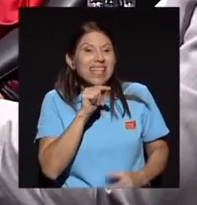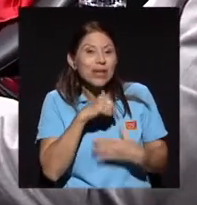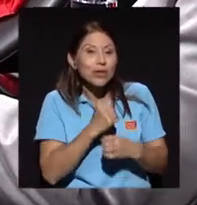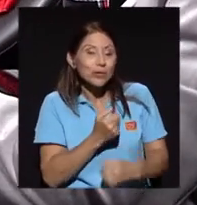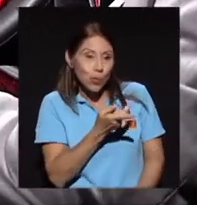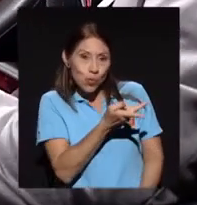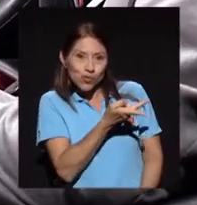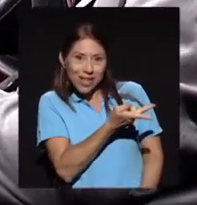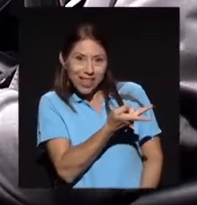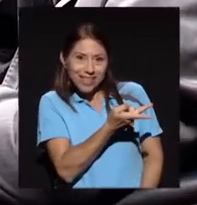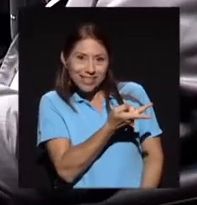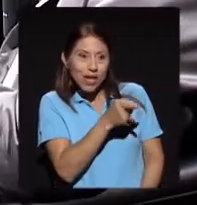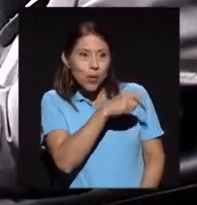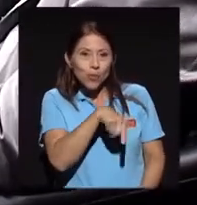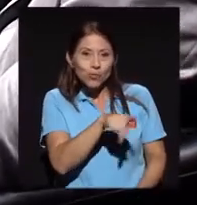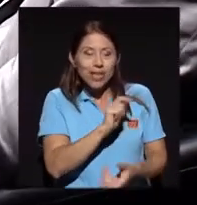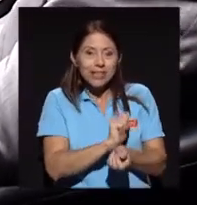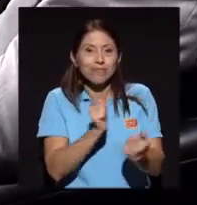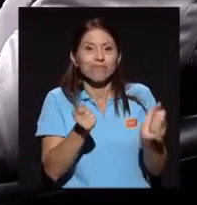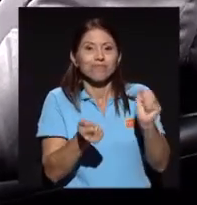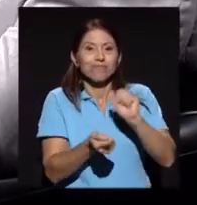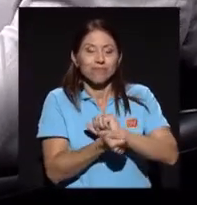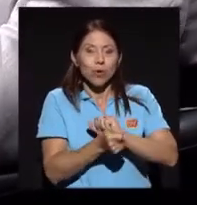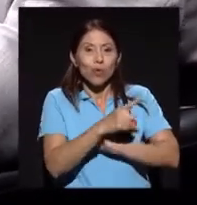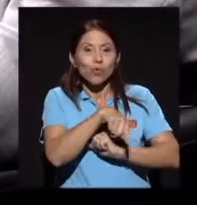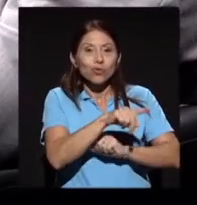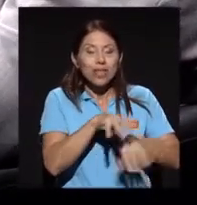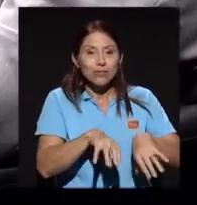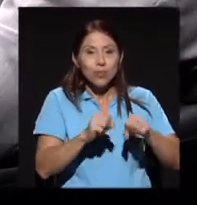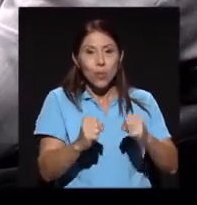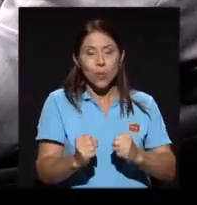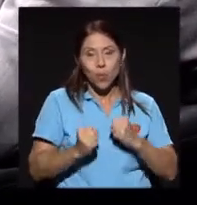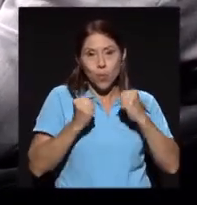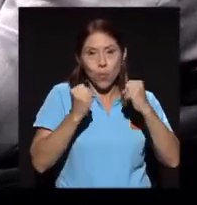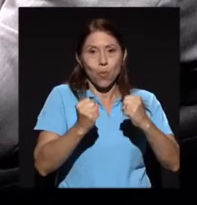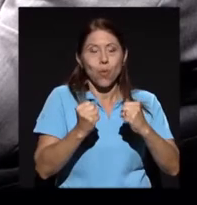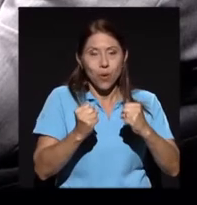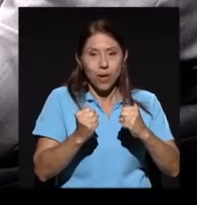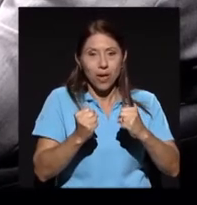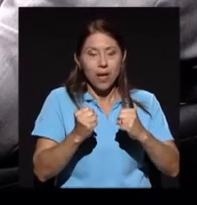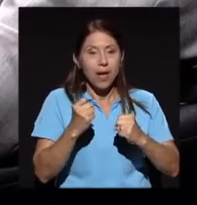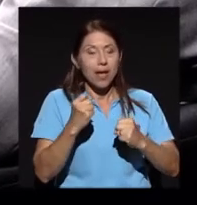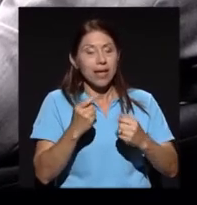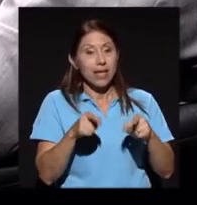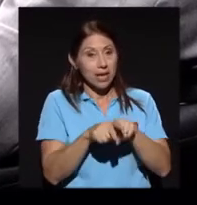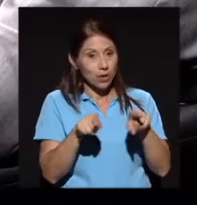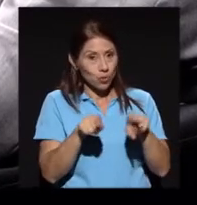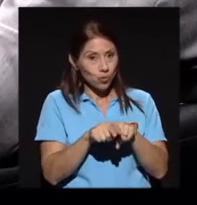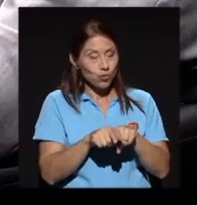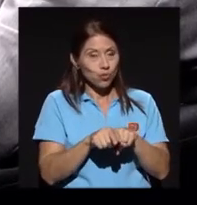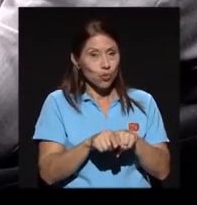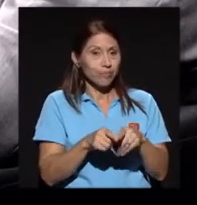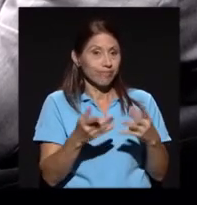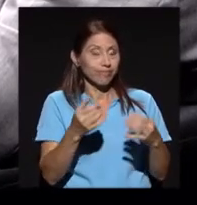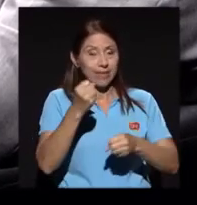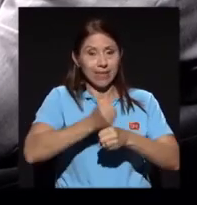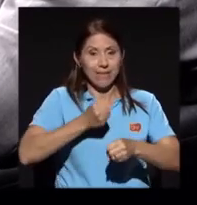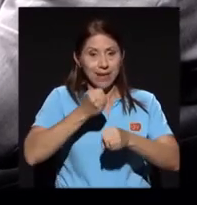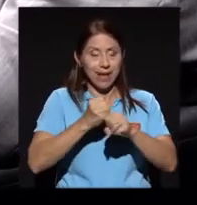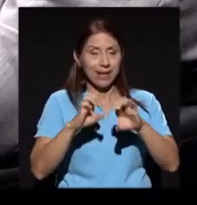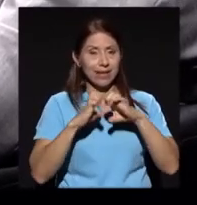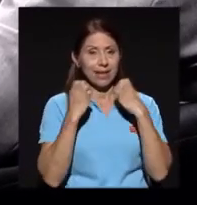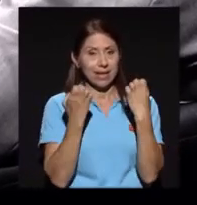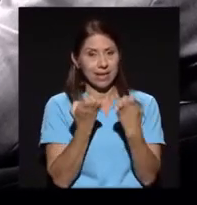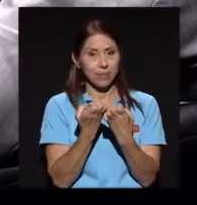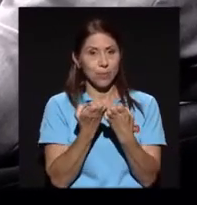que se volvieron poderosos por ese instrumento y por ese, incluso el tema de trabajar en equipo es algo